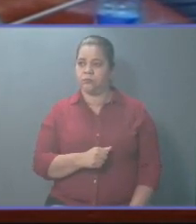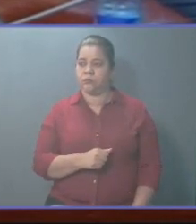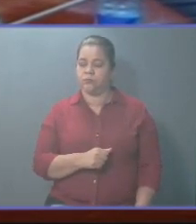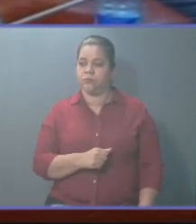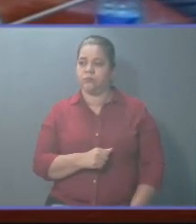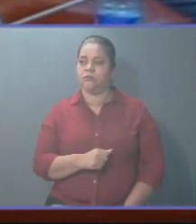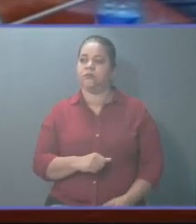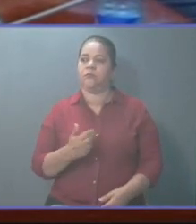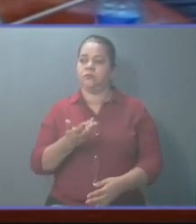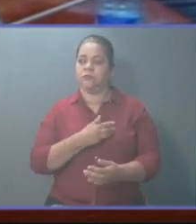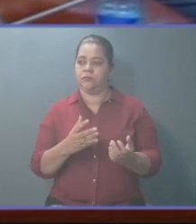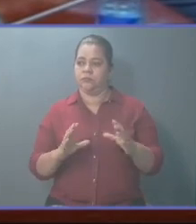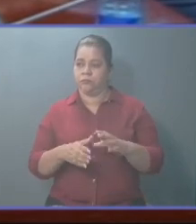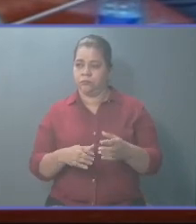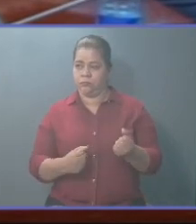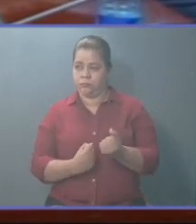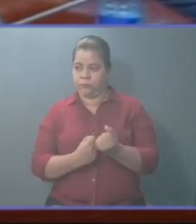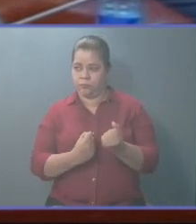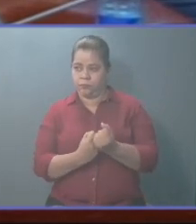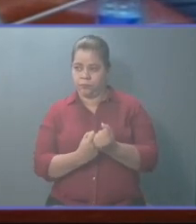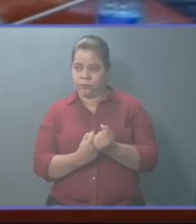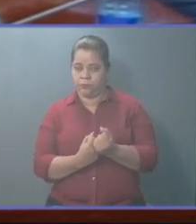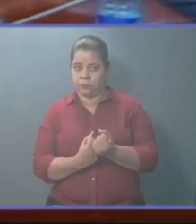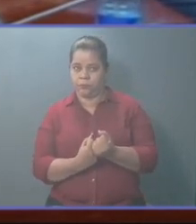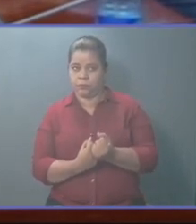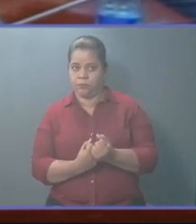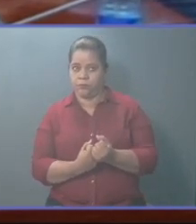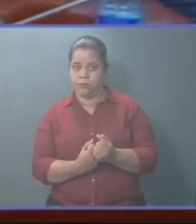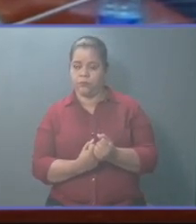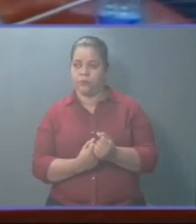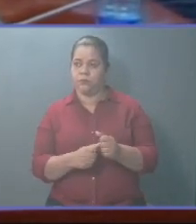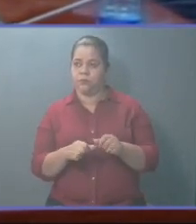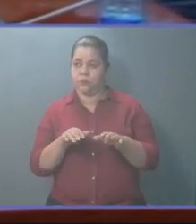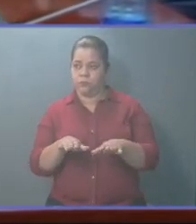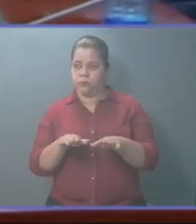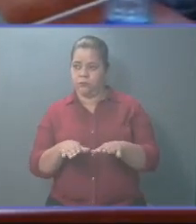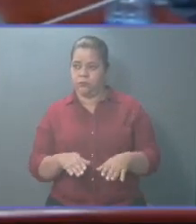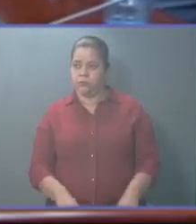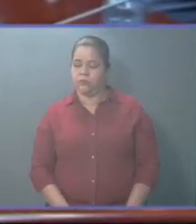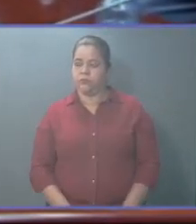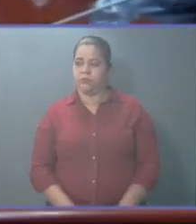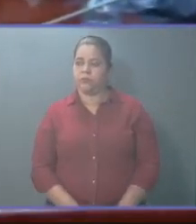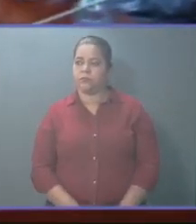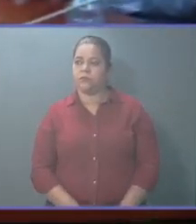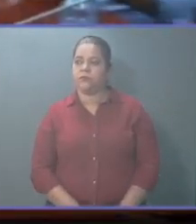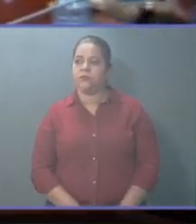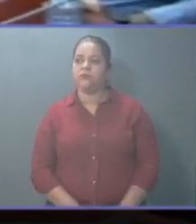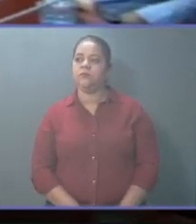y tienen el respaldo de esta comisión política, ¿verdad? Muy bien.